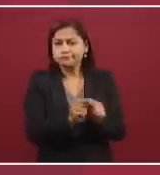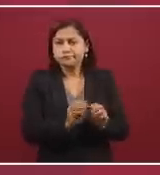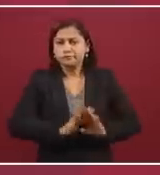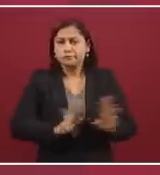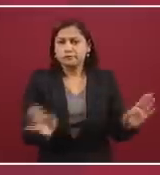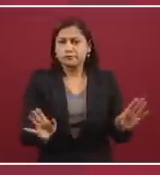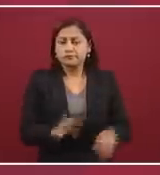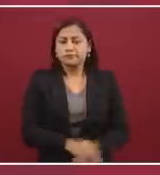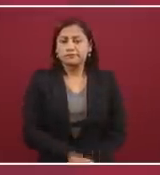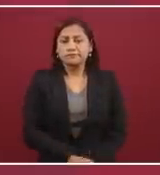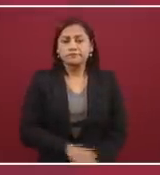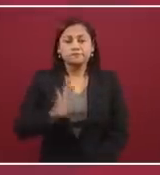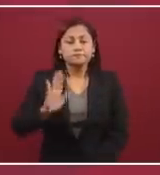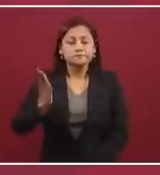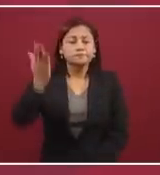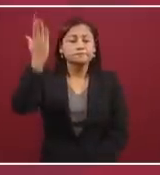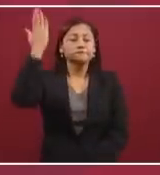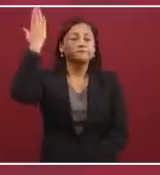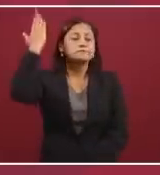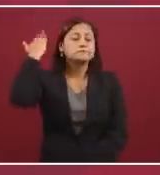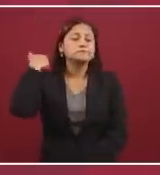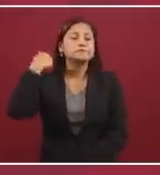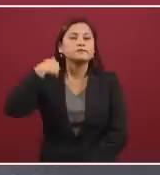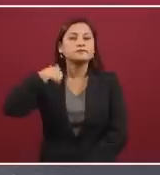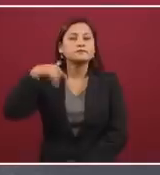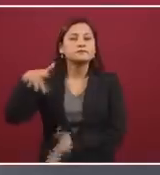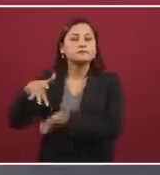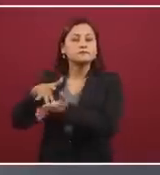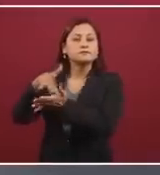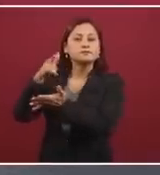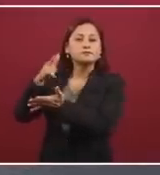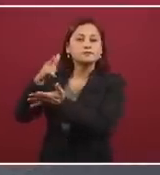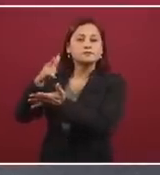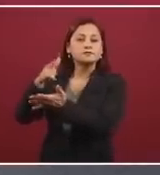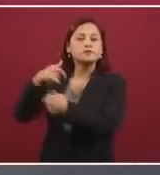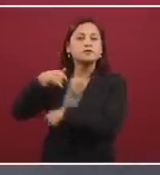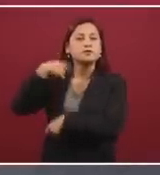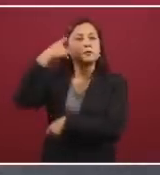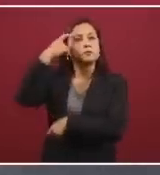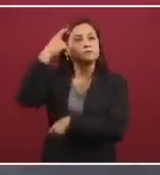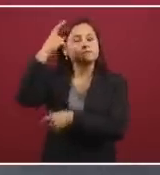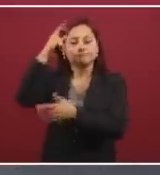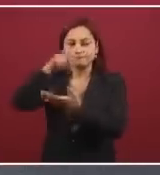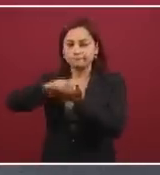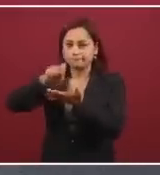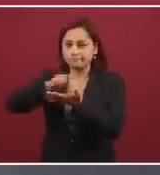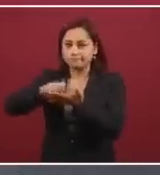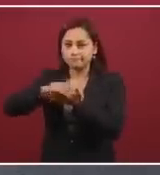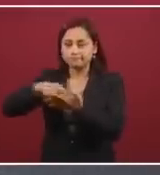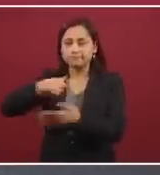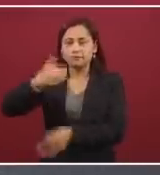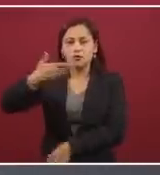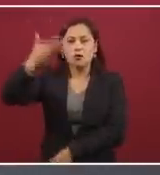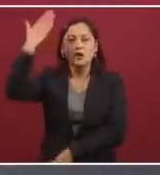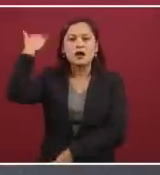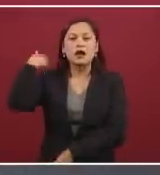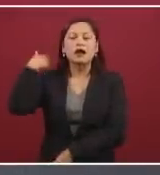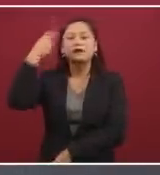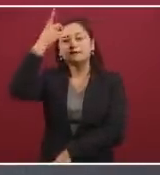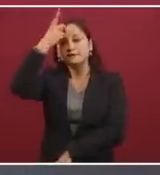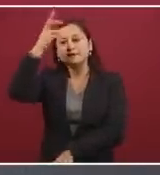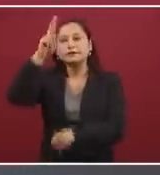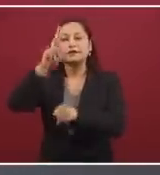la frase que usaba yo que la llegué a escribir cuando fui director del instituto nacional indigenista